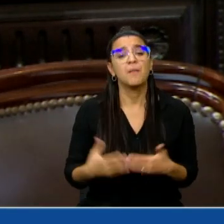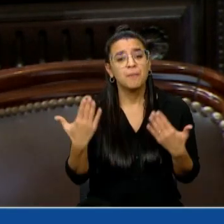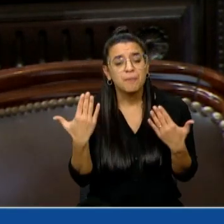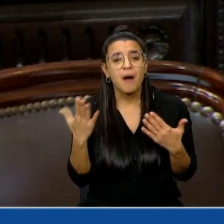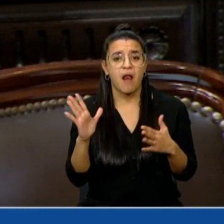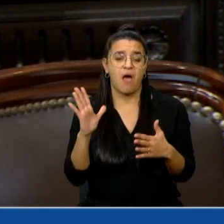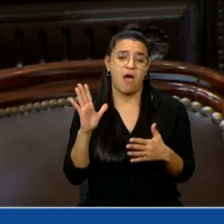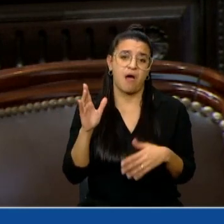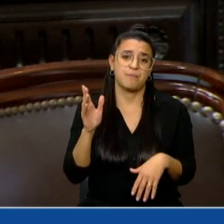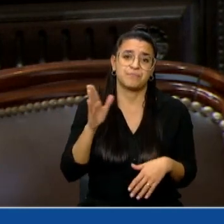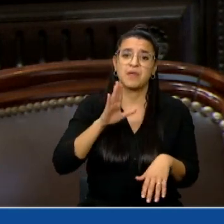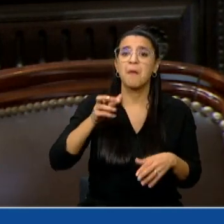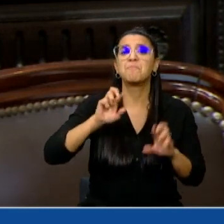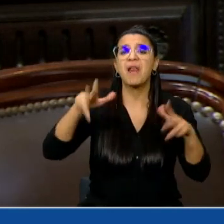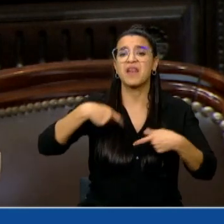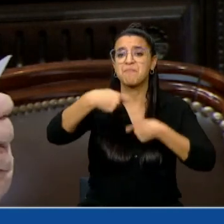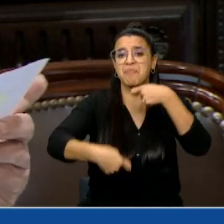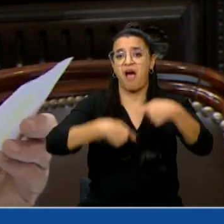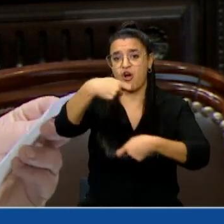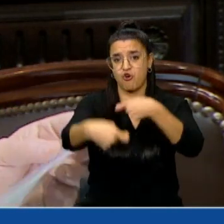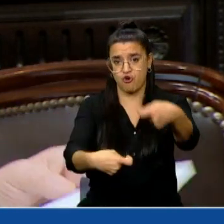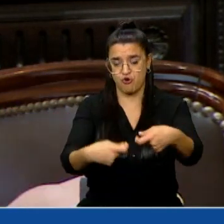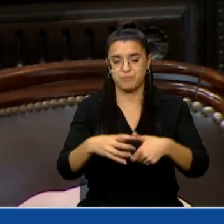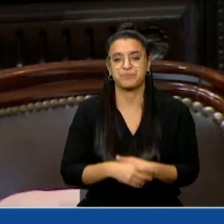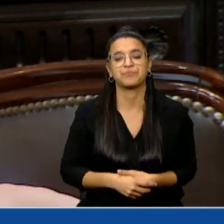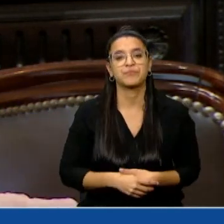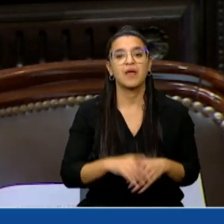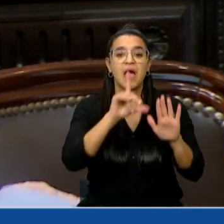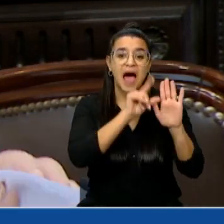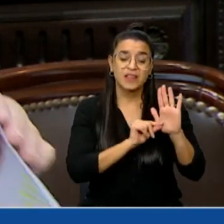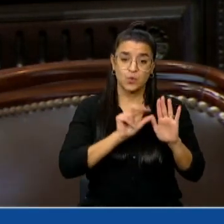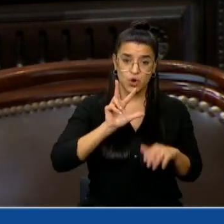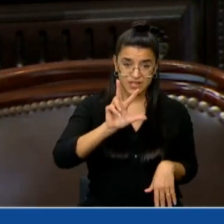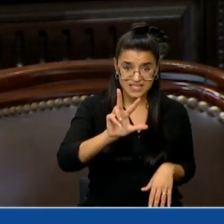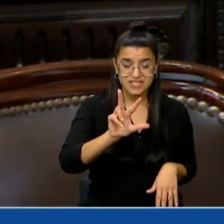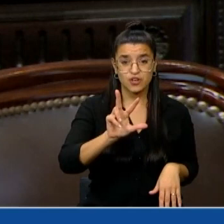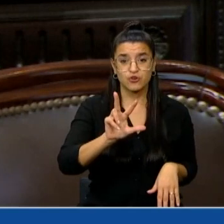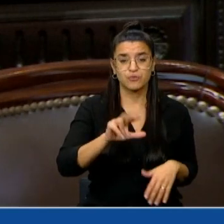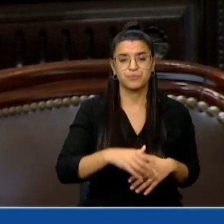afrontar esta deuda con un plan de pago. El artículo 3,